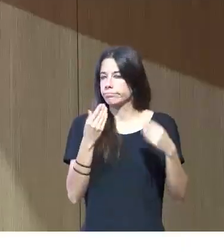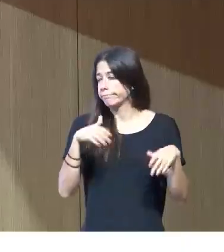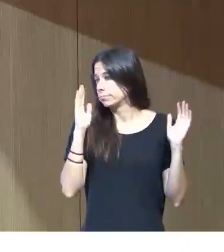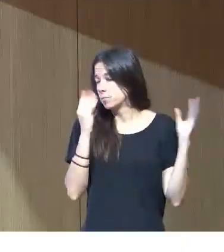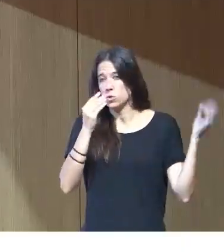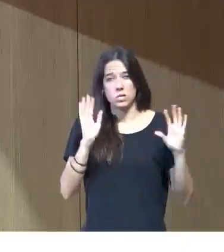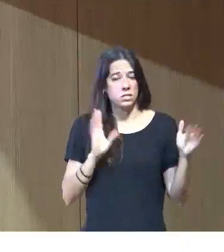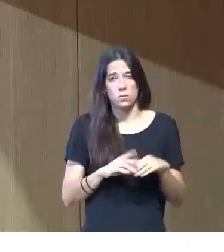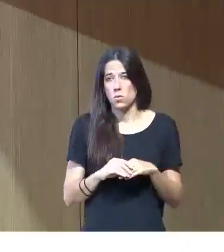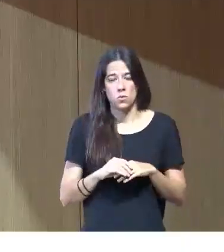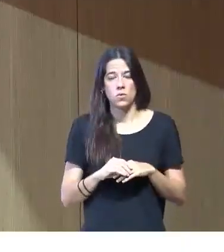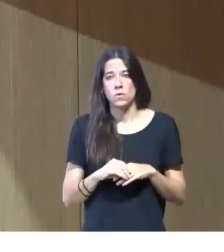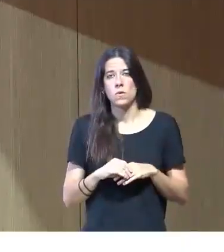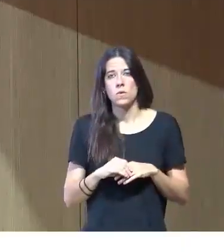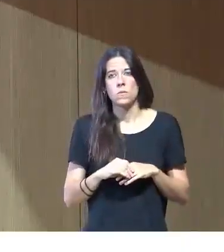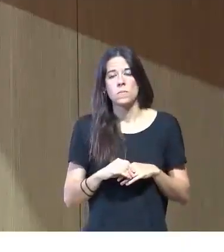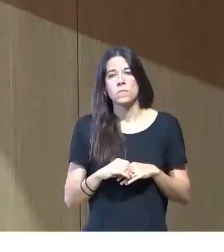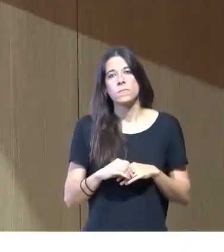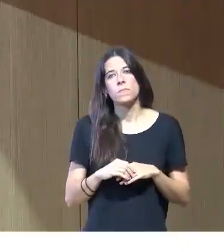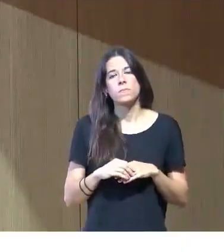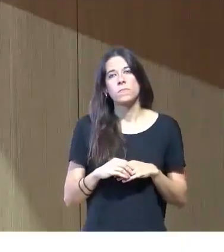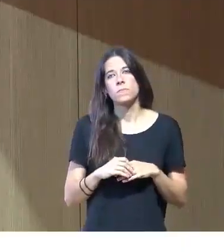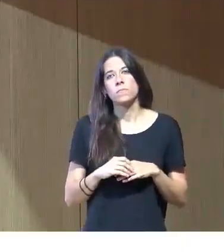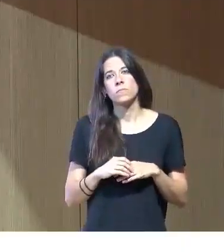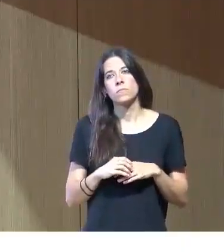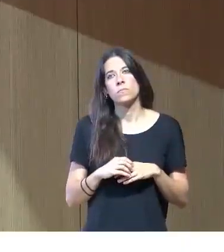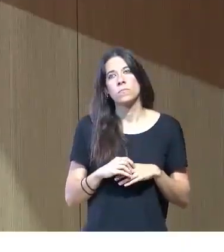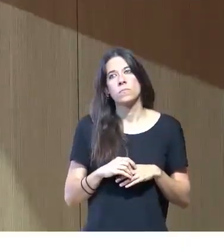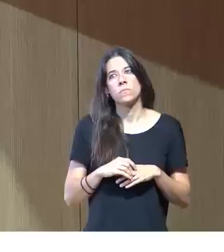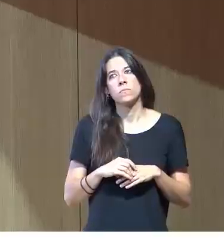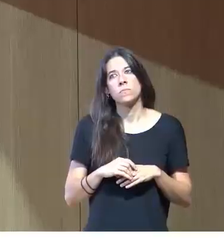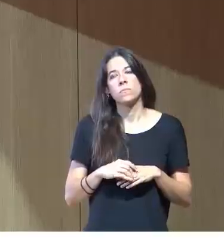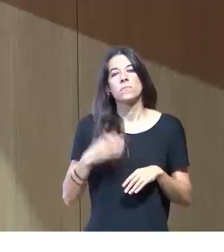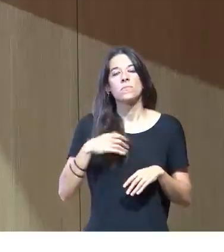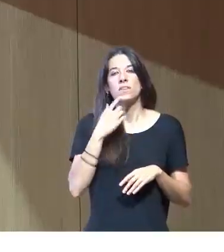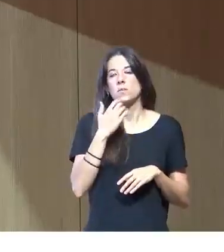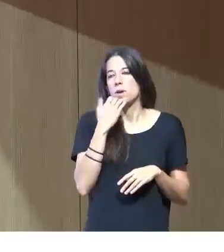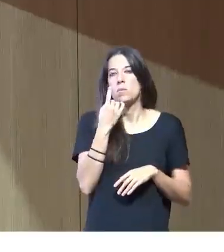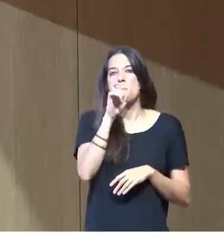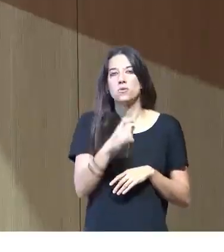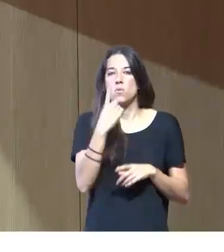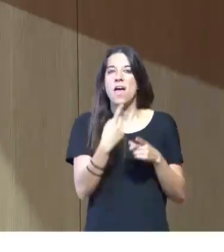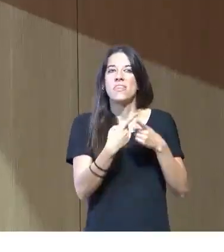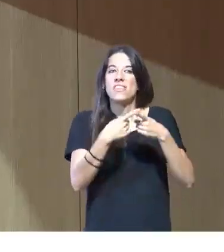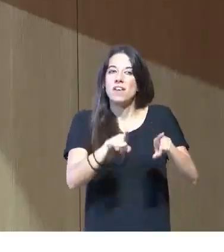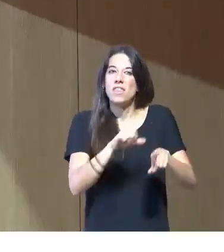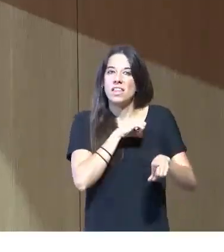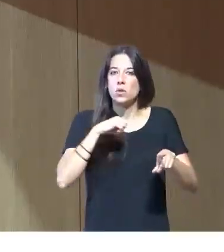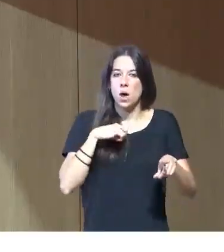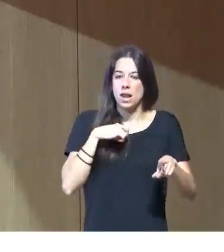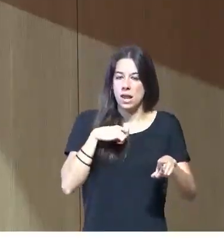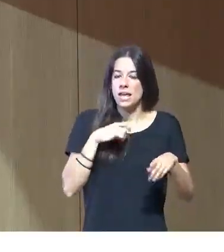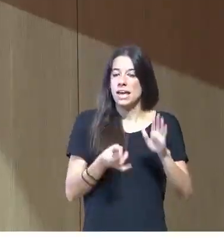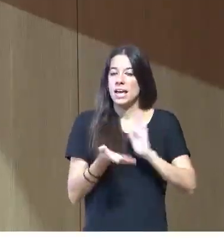no metiendo la progresión porque en el momento en que cualquier diferencia individual cause un elemento de